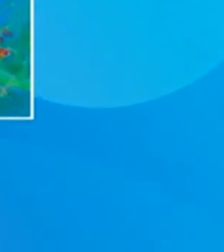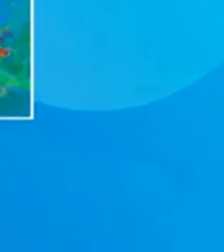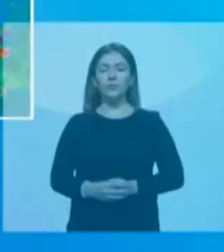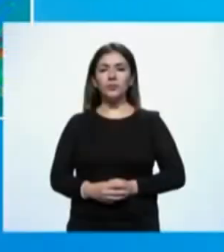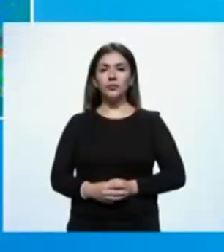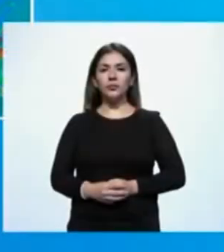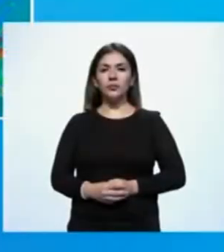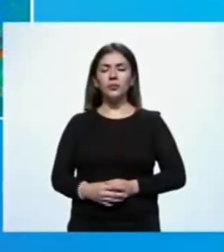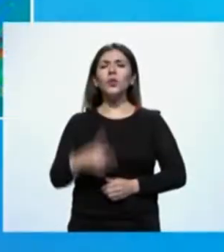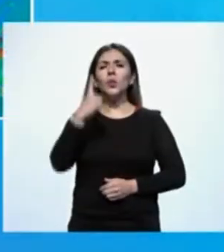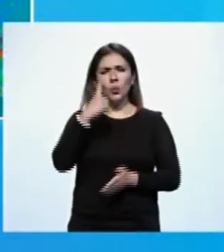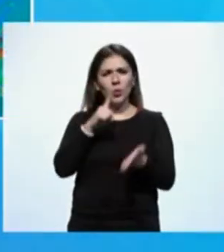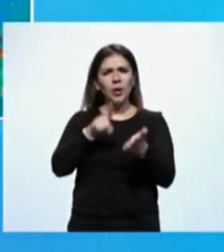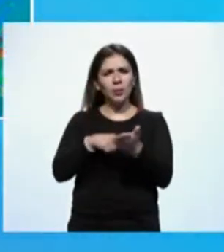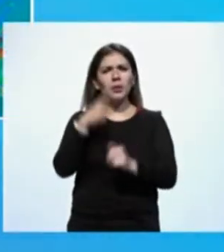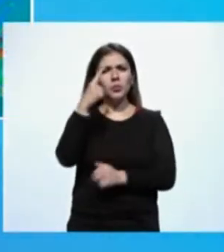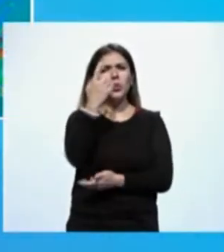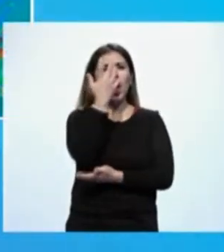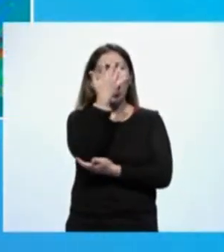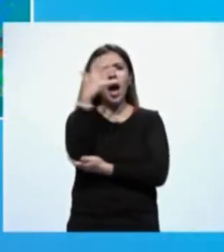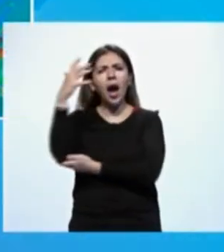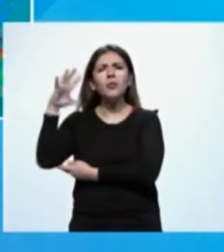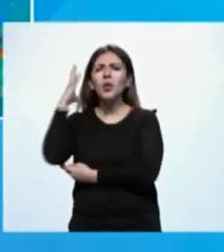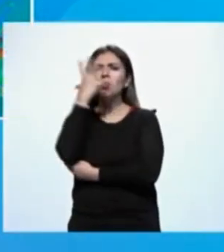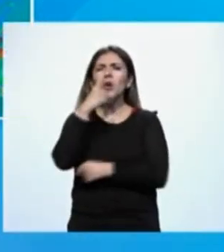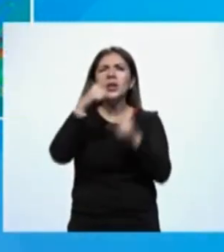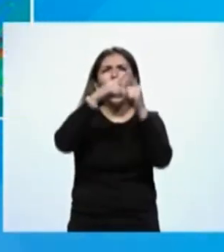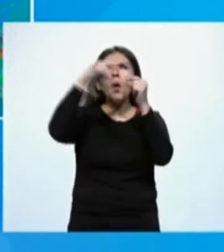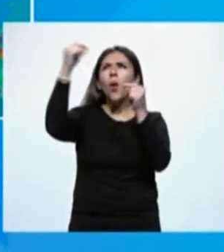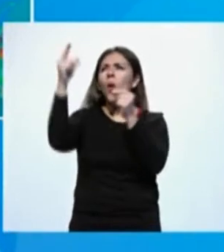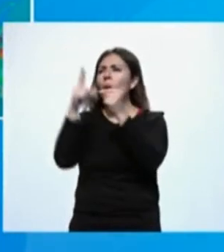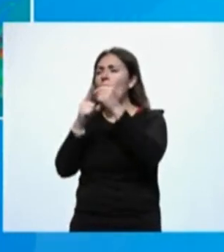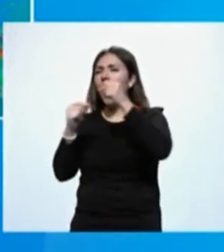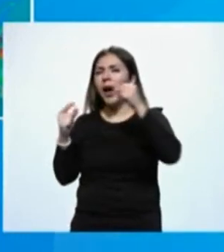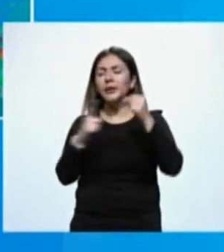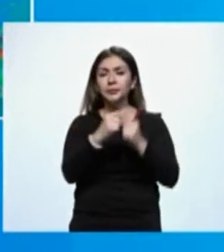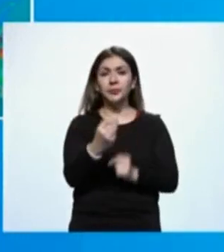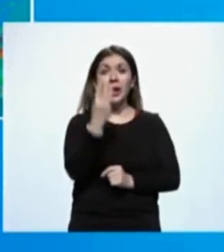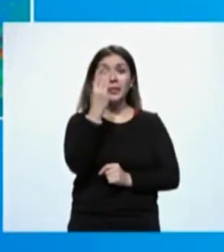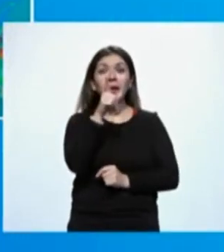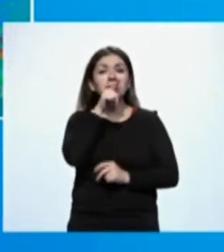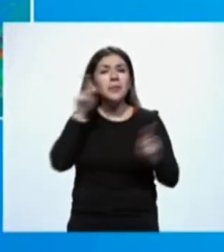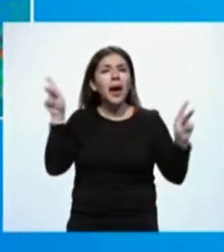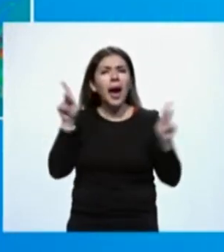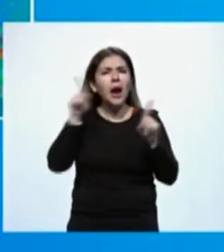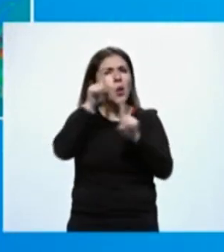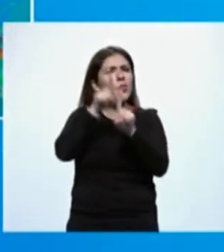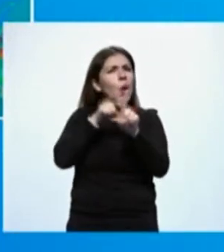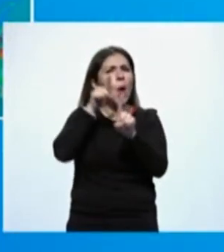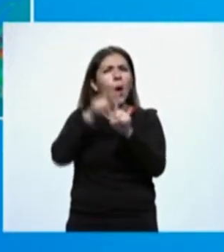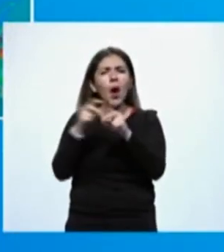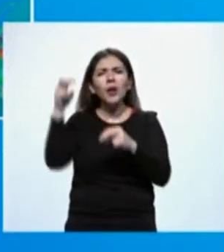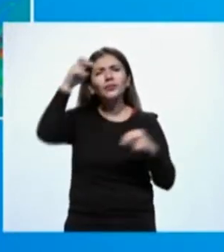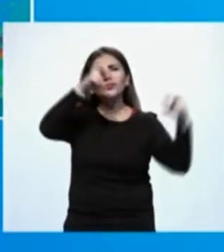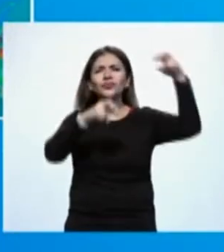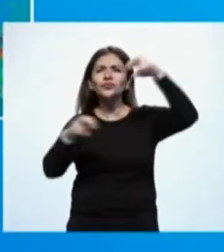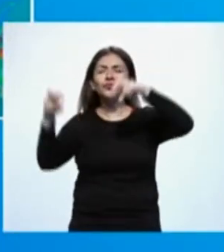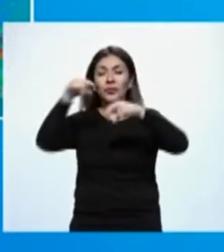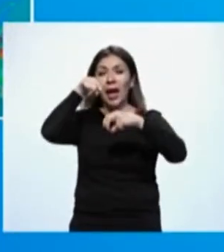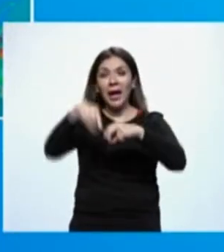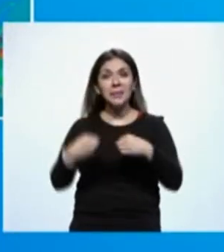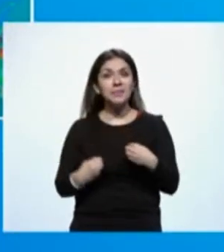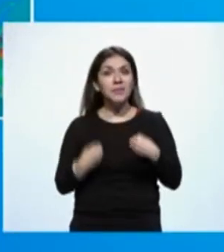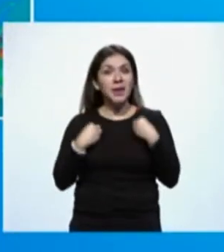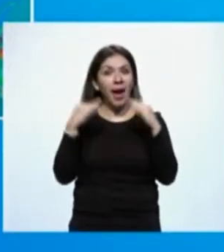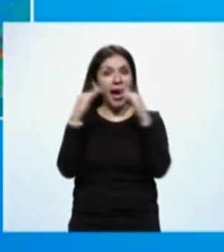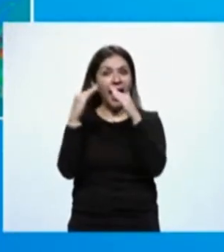Había una vez un árbol con lindas hojas en sus ramas. Tres pajarillos de colores allí felices